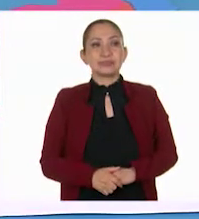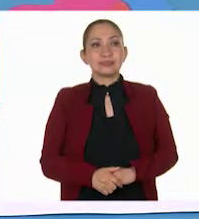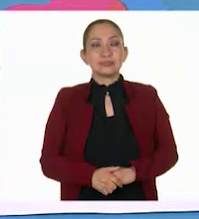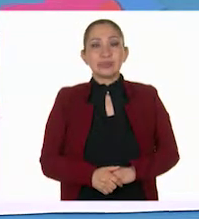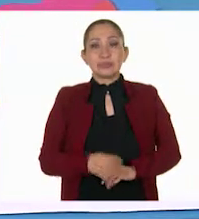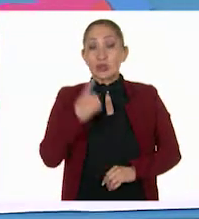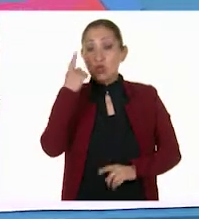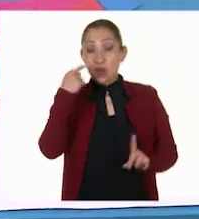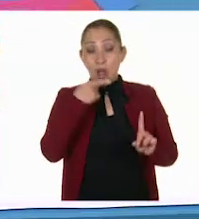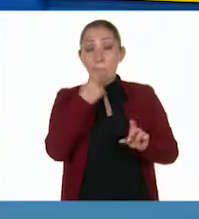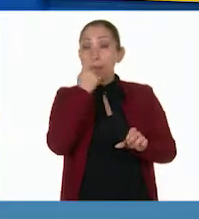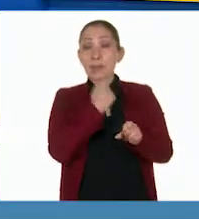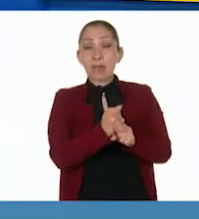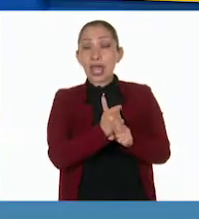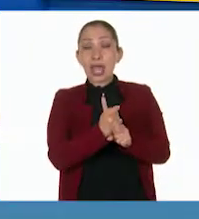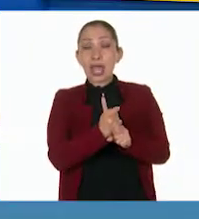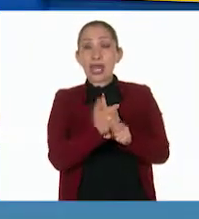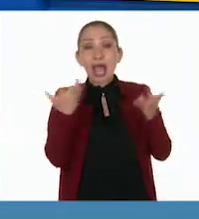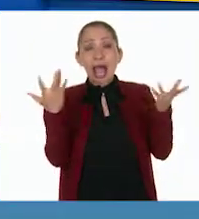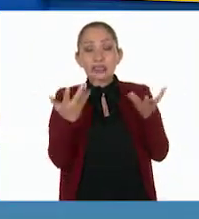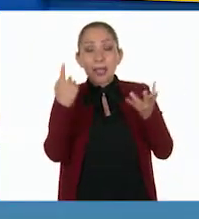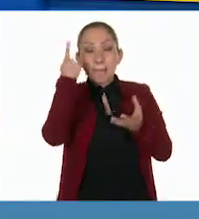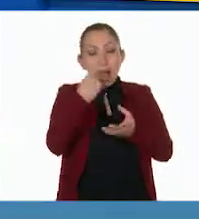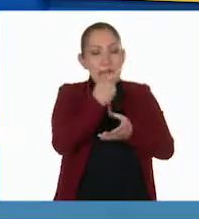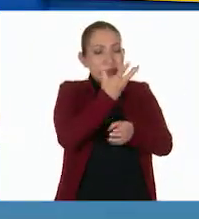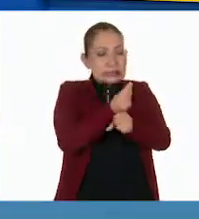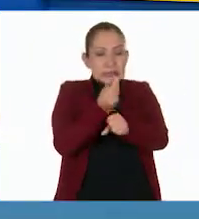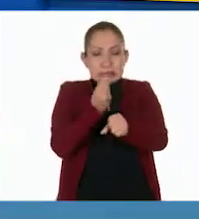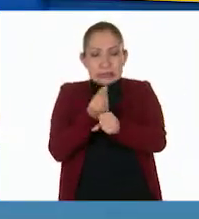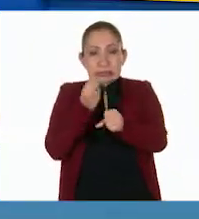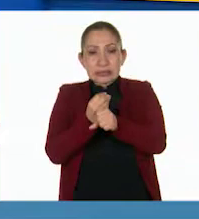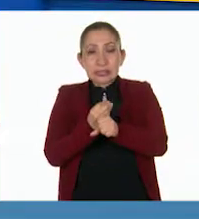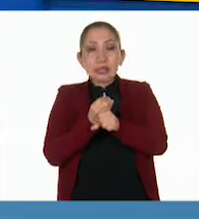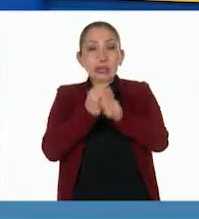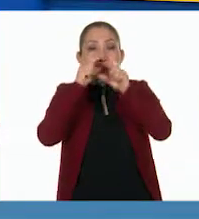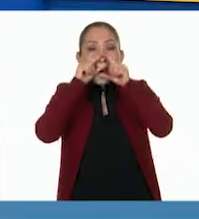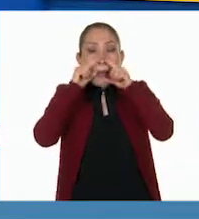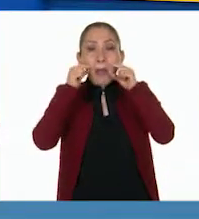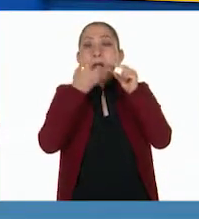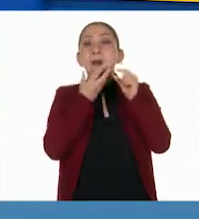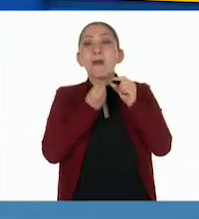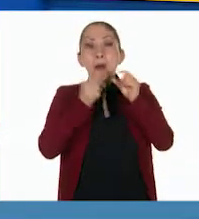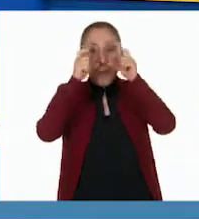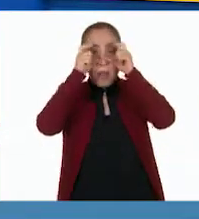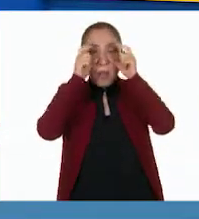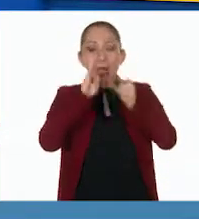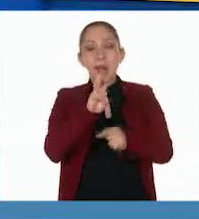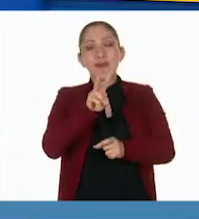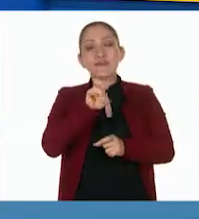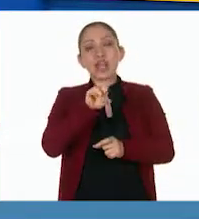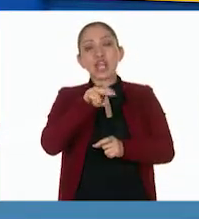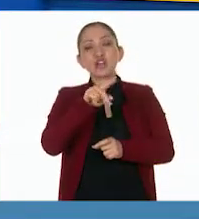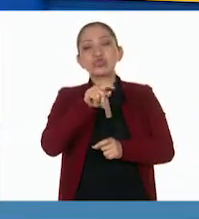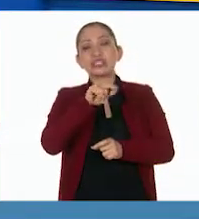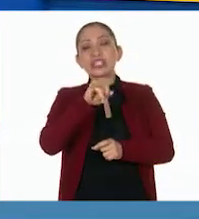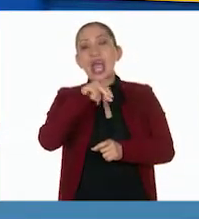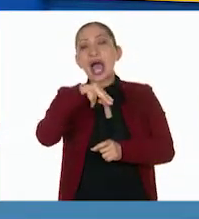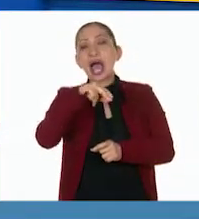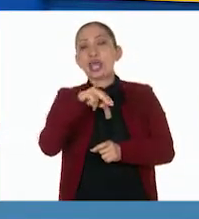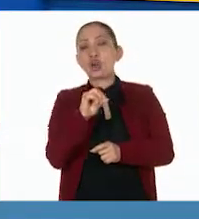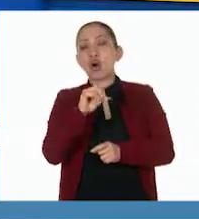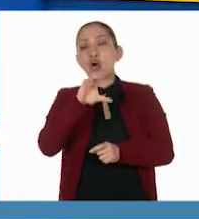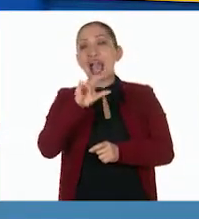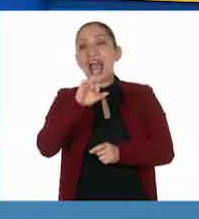Uno de los primeros que tomó medidas para reorganizar el país fue Venustiano Carranza, quien buscó combatir a todos los opositores que aún